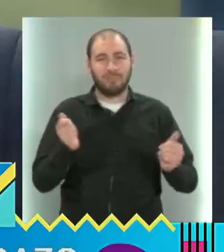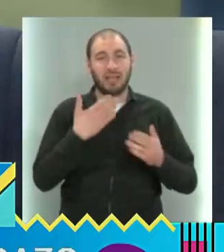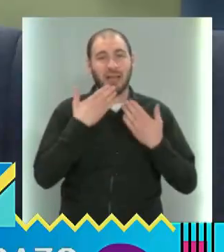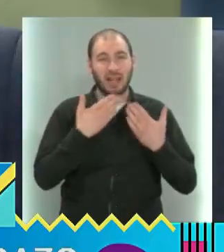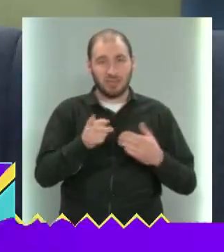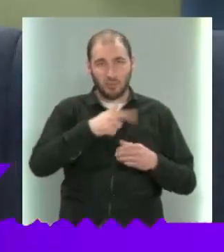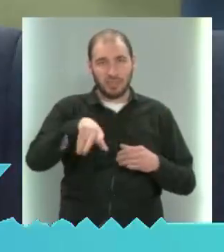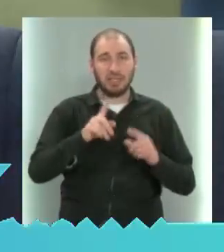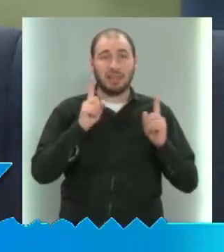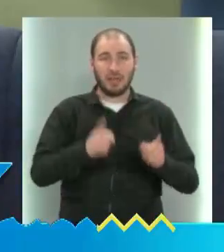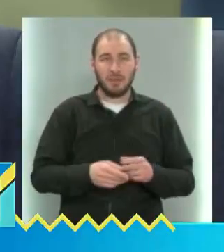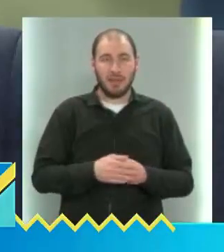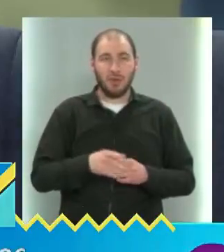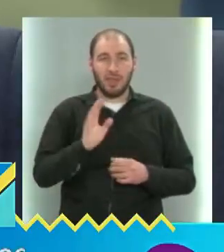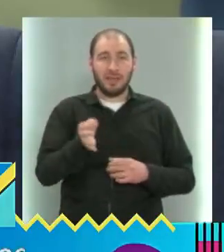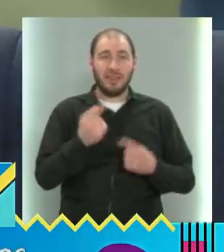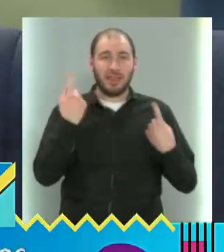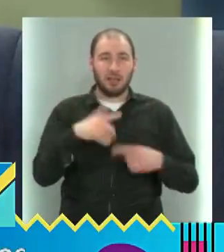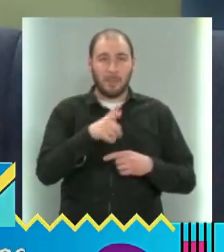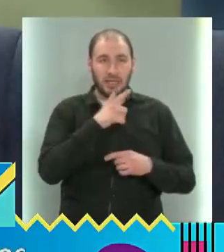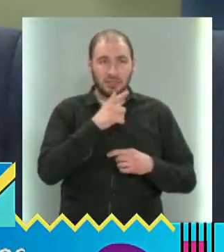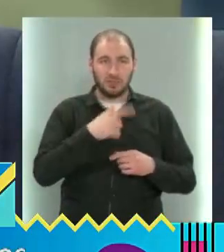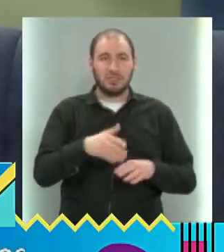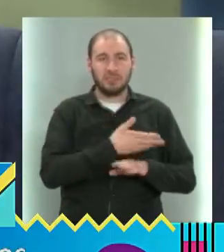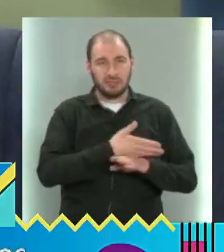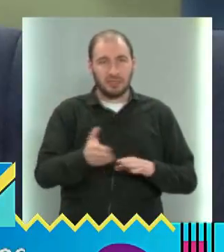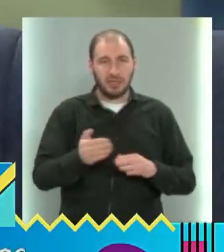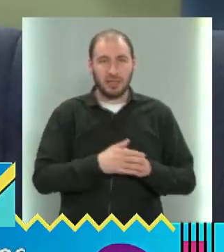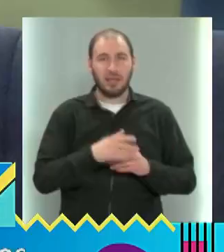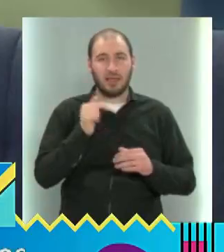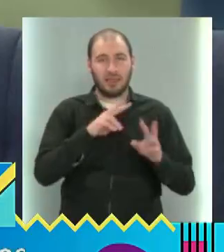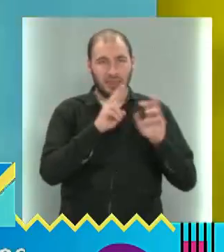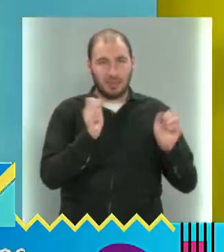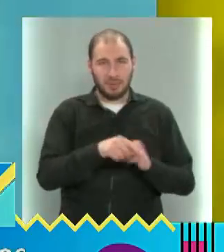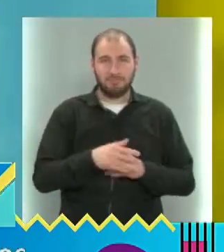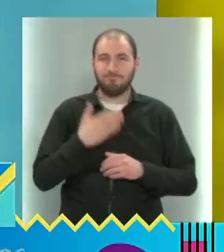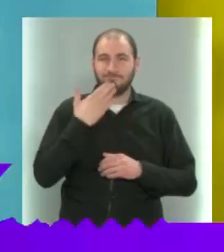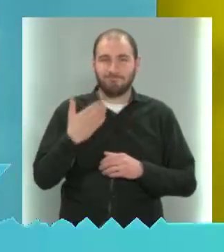Agradecerles también a ustedes y por supuesto que sepan que de distintos parecidos vamos a seguir de cerca este tema.